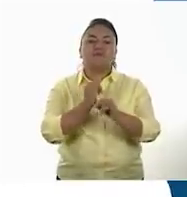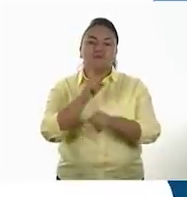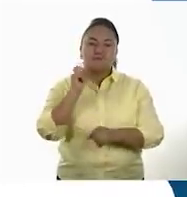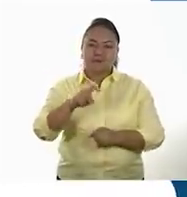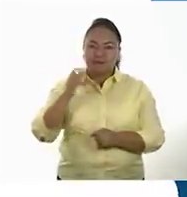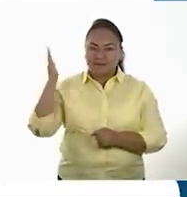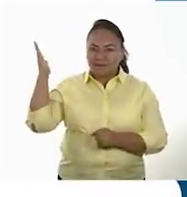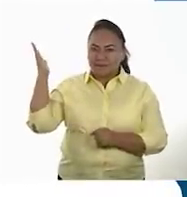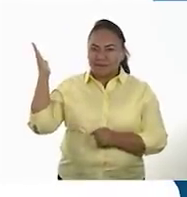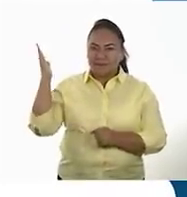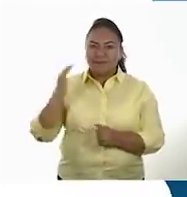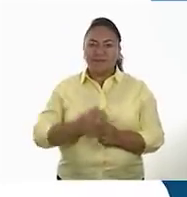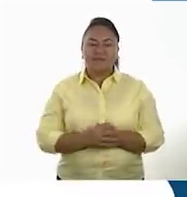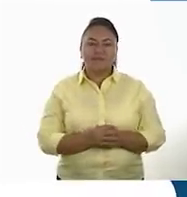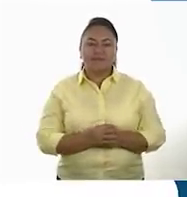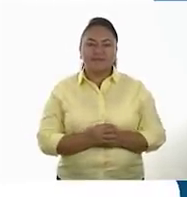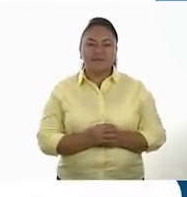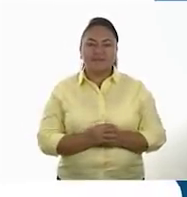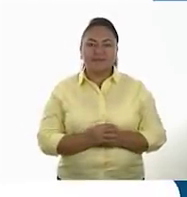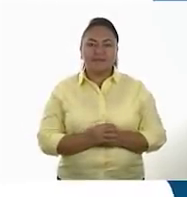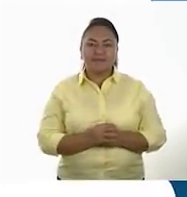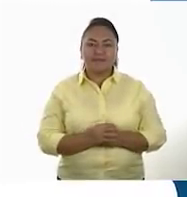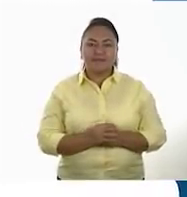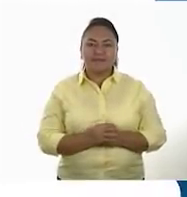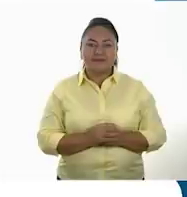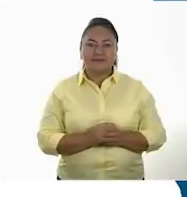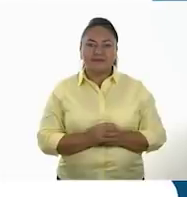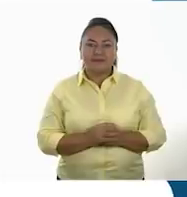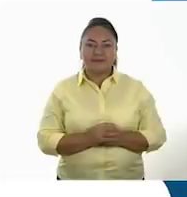Aprendeencasa.cep.gov.mx.